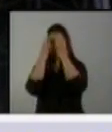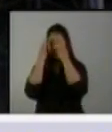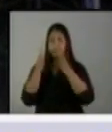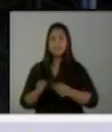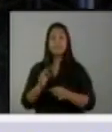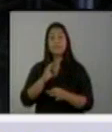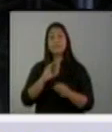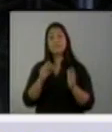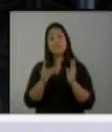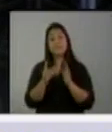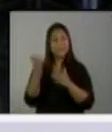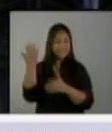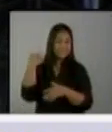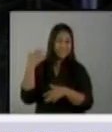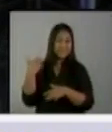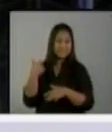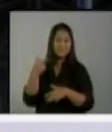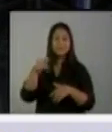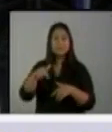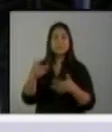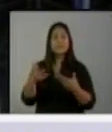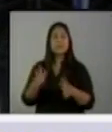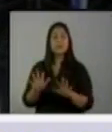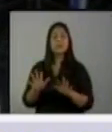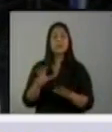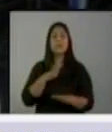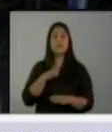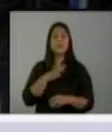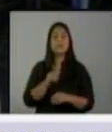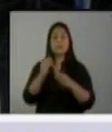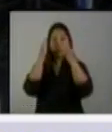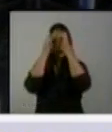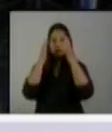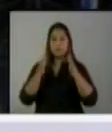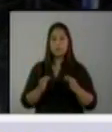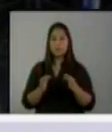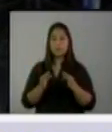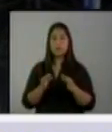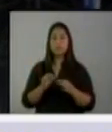anterior y ahora tenemos el acuerdo